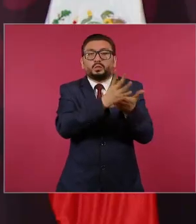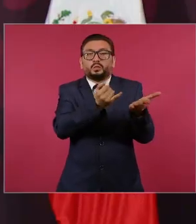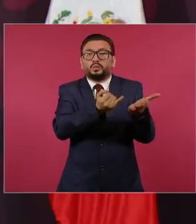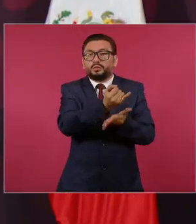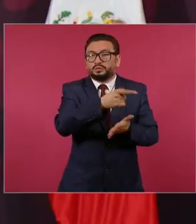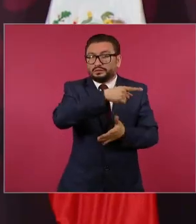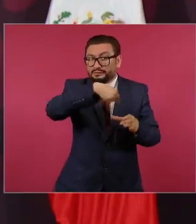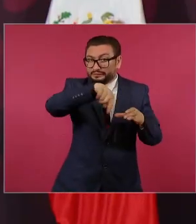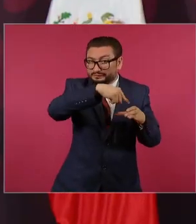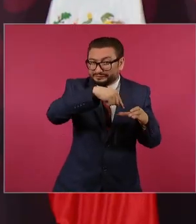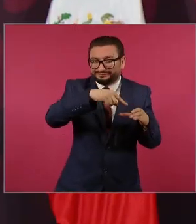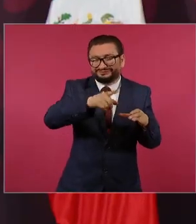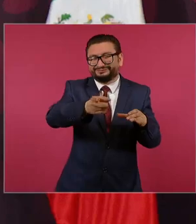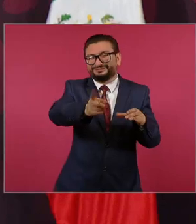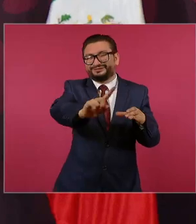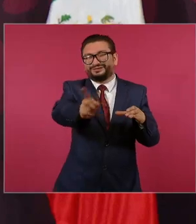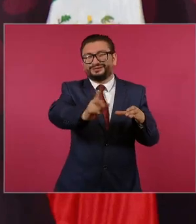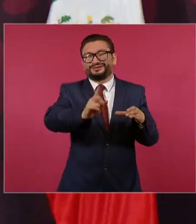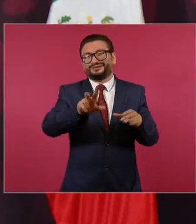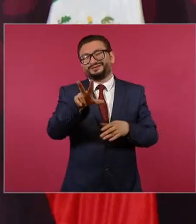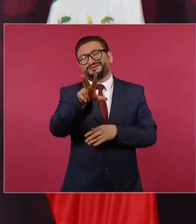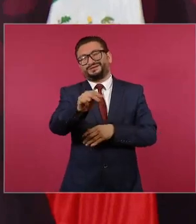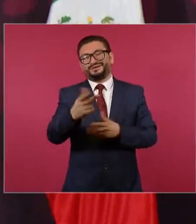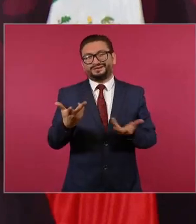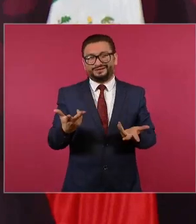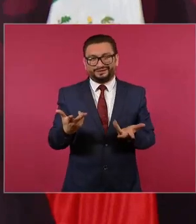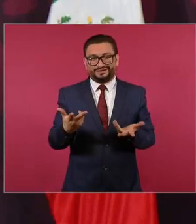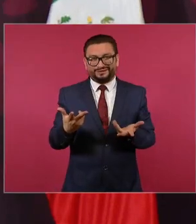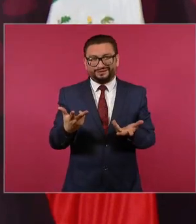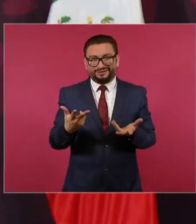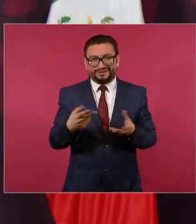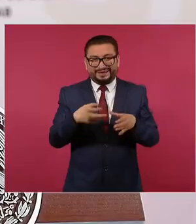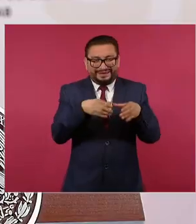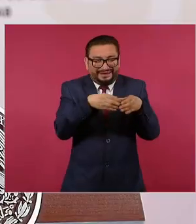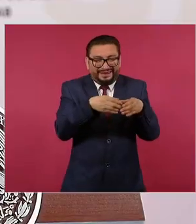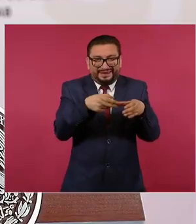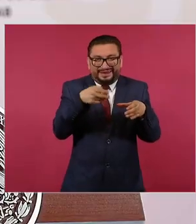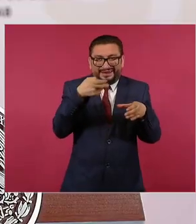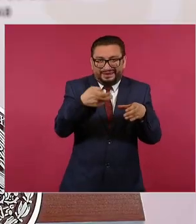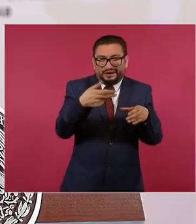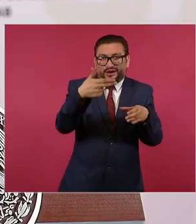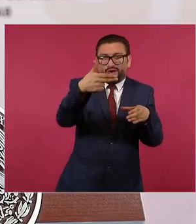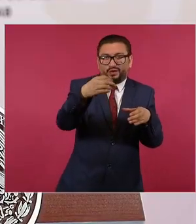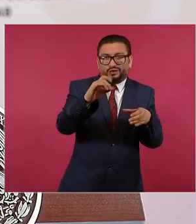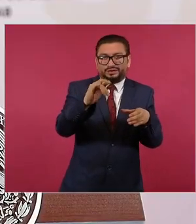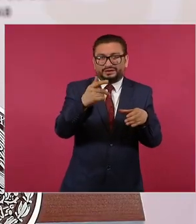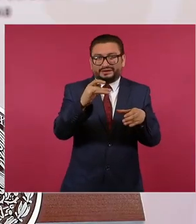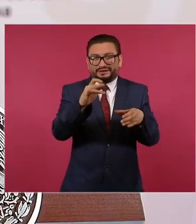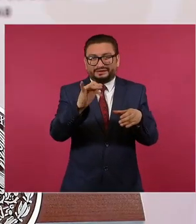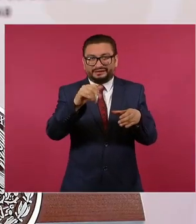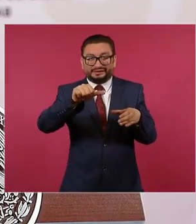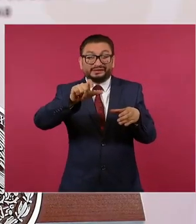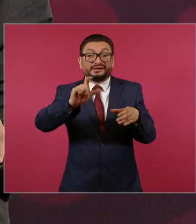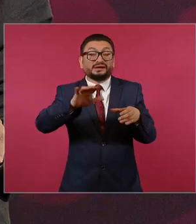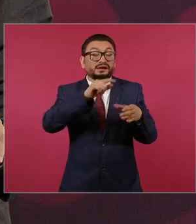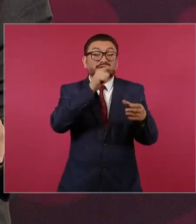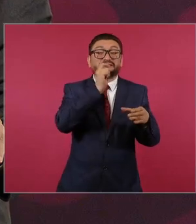No, eso es oligarquía, no es democracia.